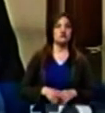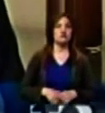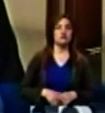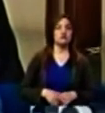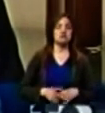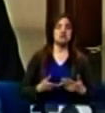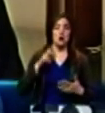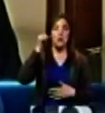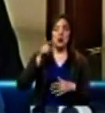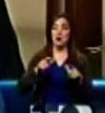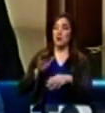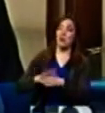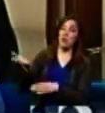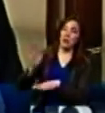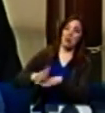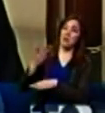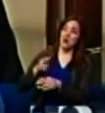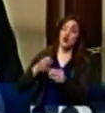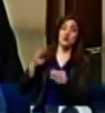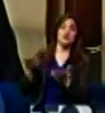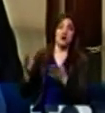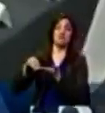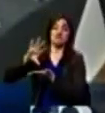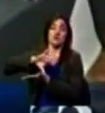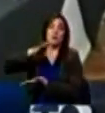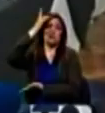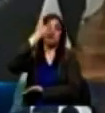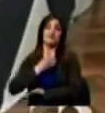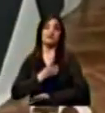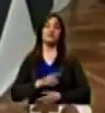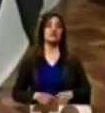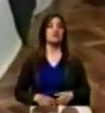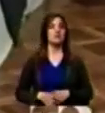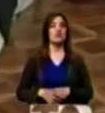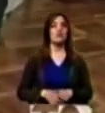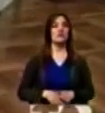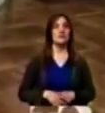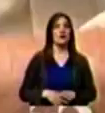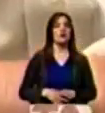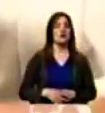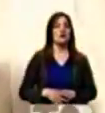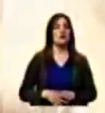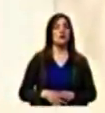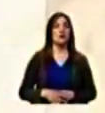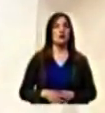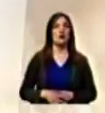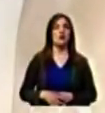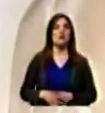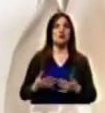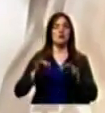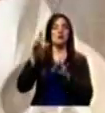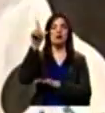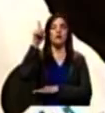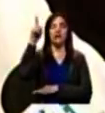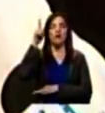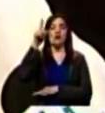de su presidente, tiene que ser la asamblea la que tome cartas en el asunto. Al menos la intención de llamarla legislativo llegará, así lo confirma el líder